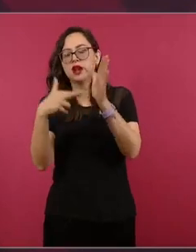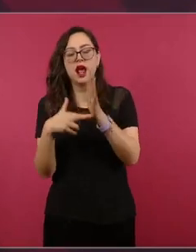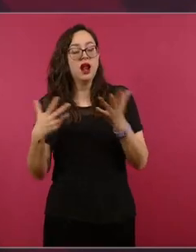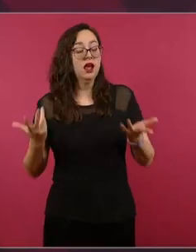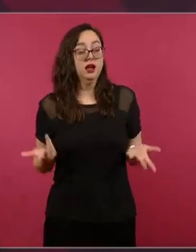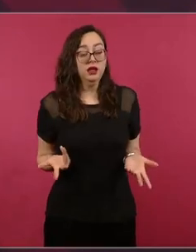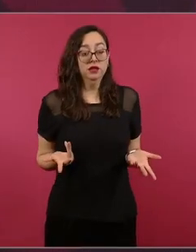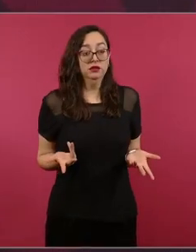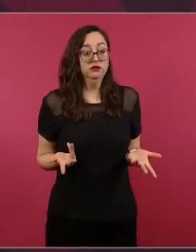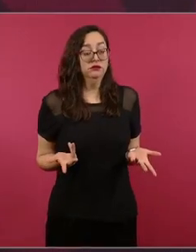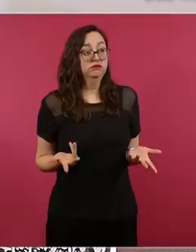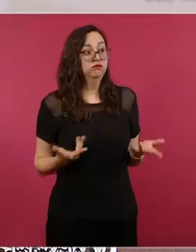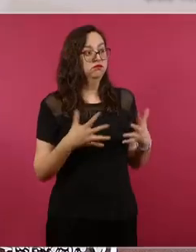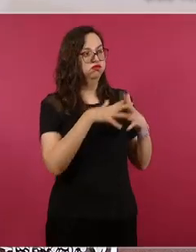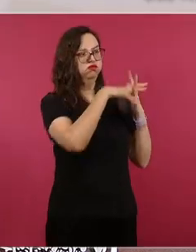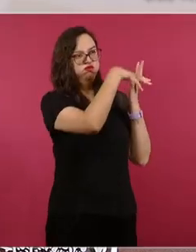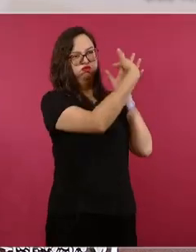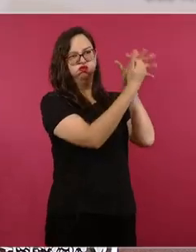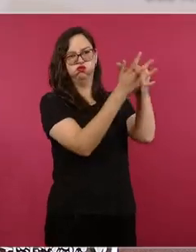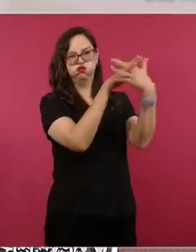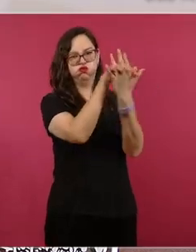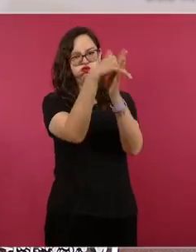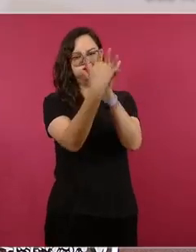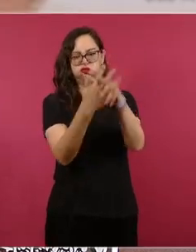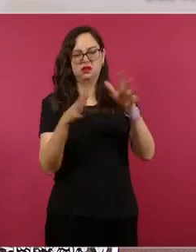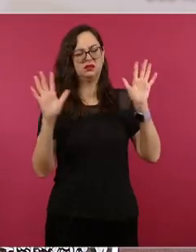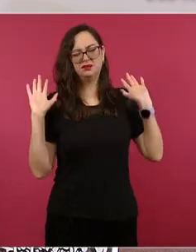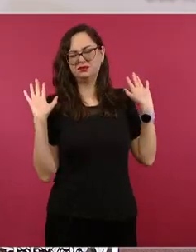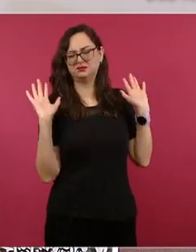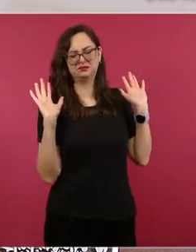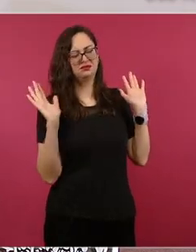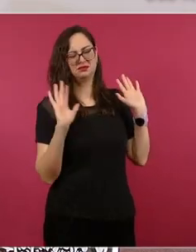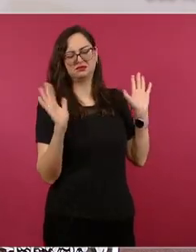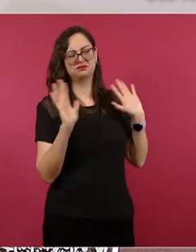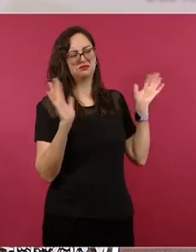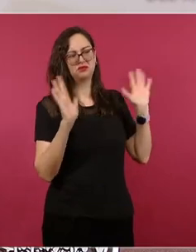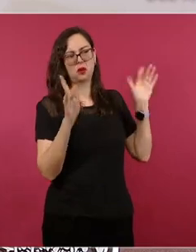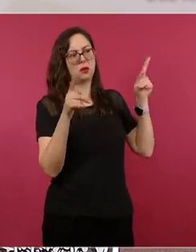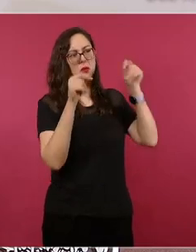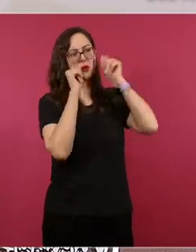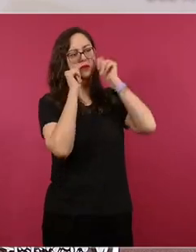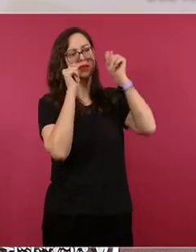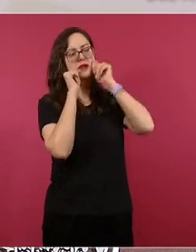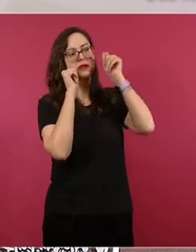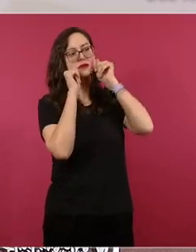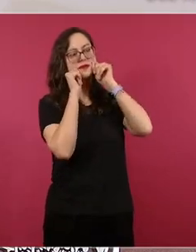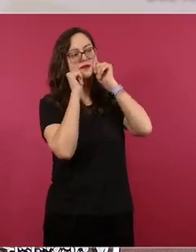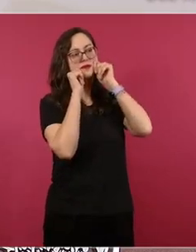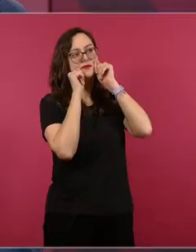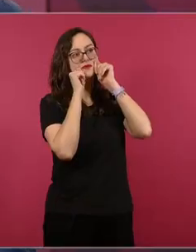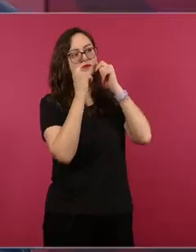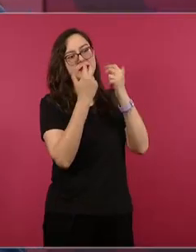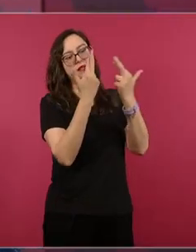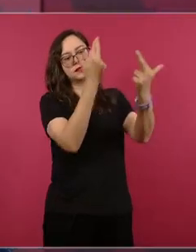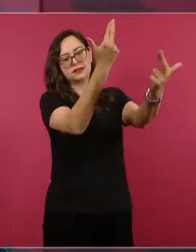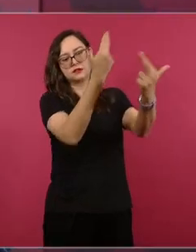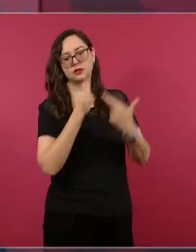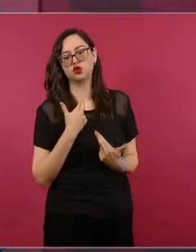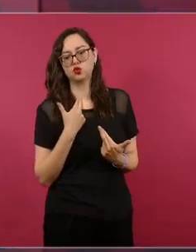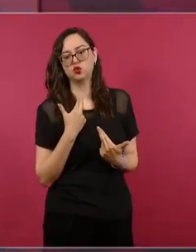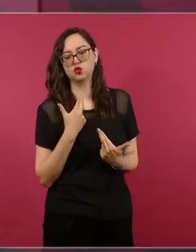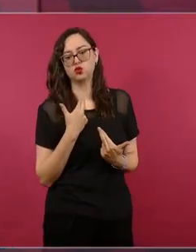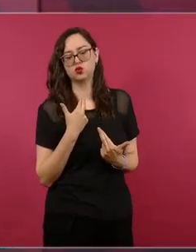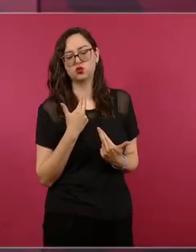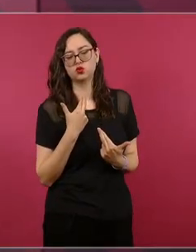Y a todos lo único que les pedimos es que nos respeten como los respetamos nosotros.